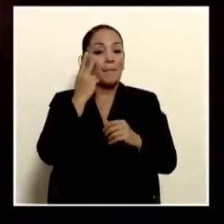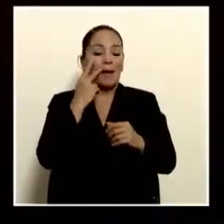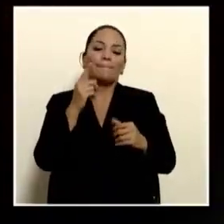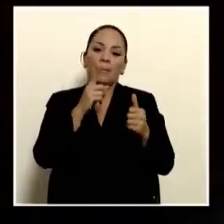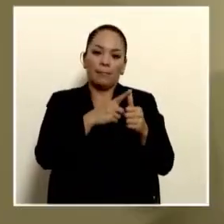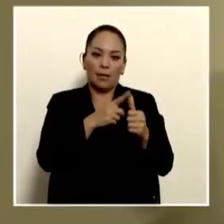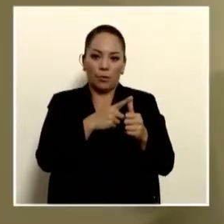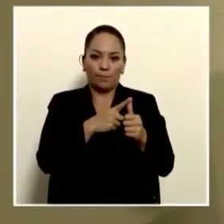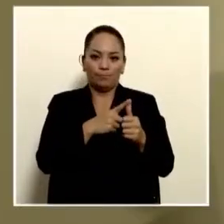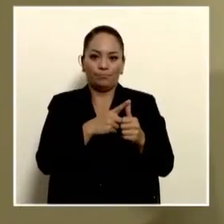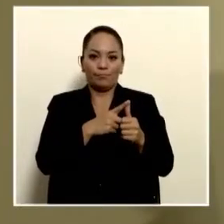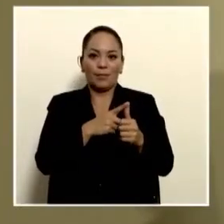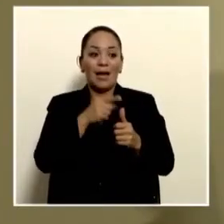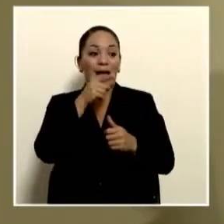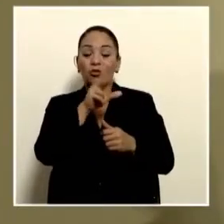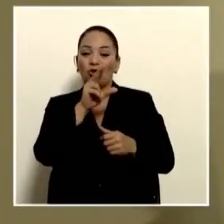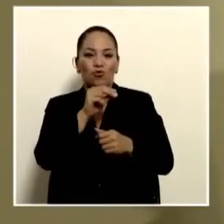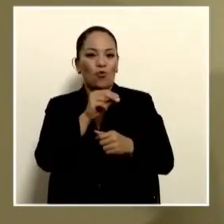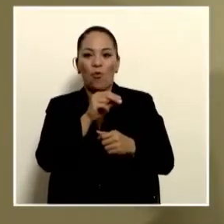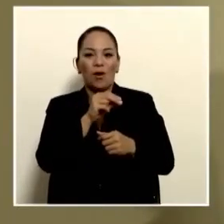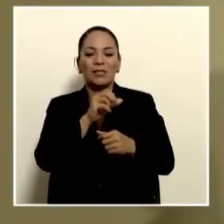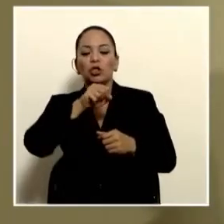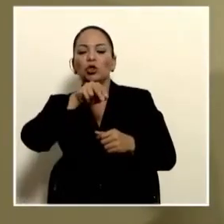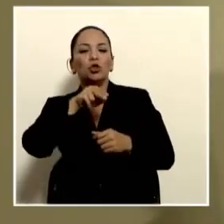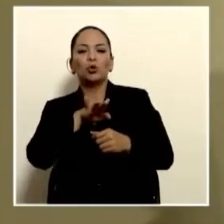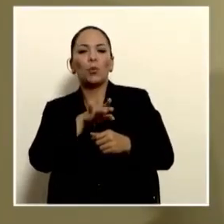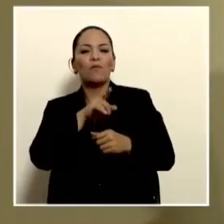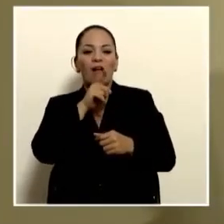no es surreal, es asqueroso.